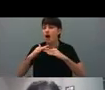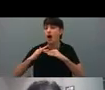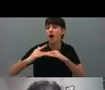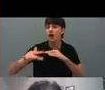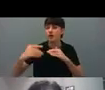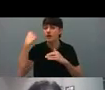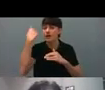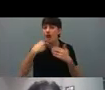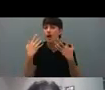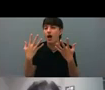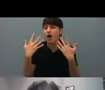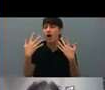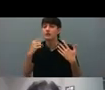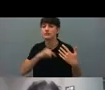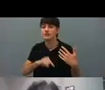cara.